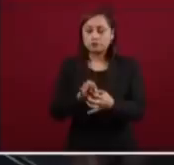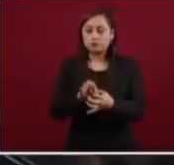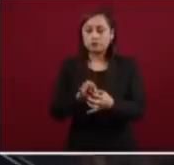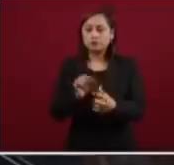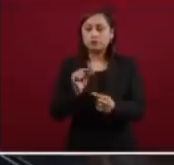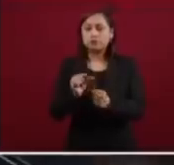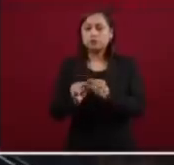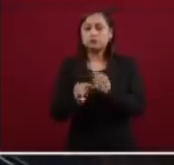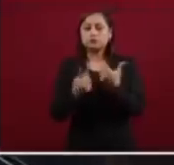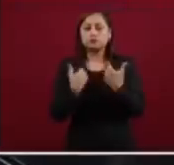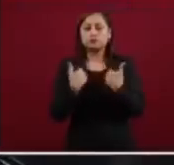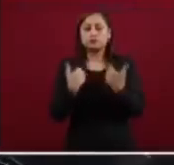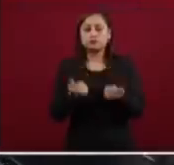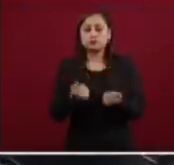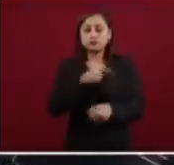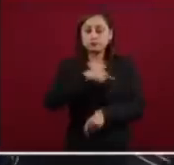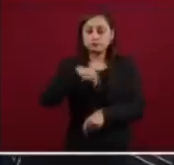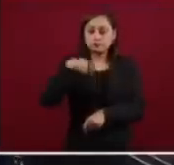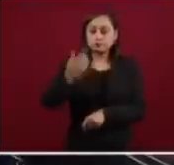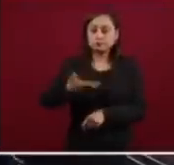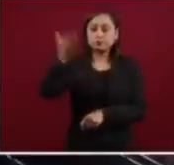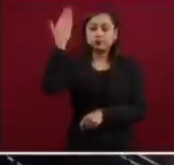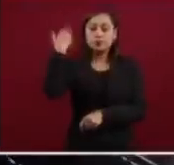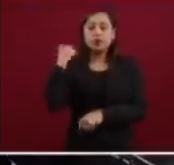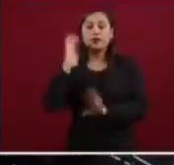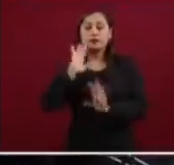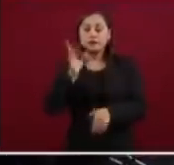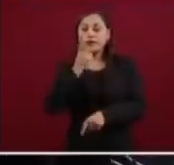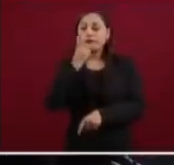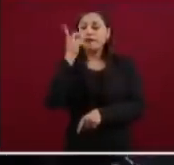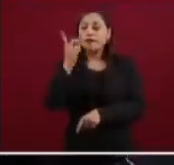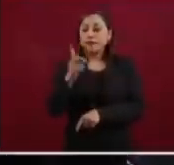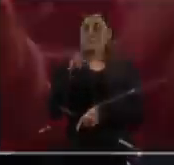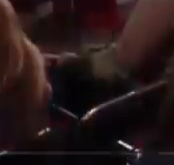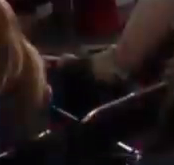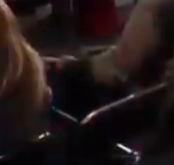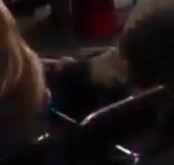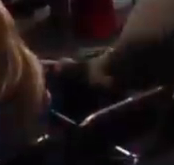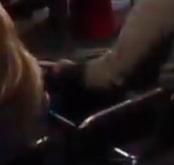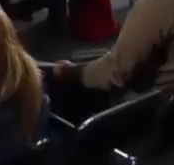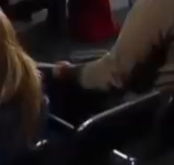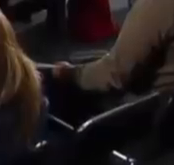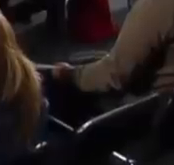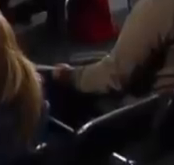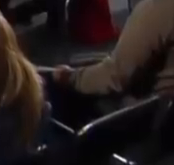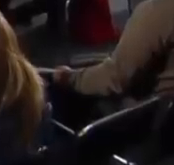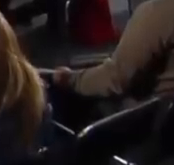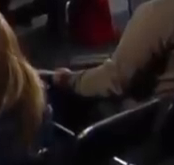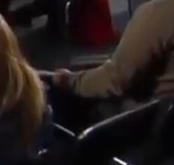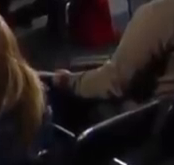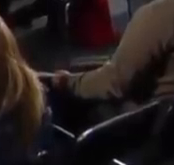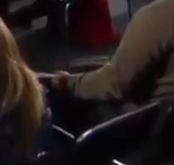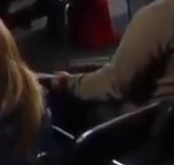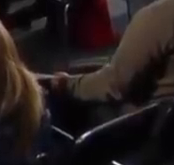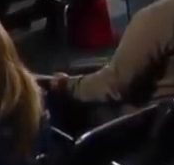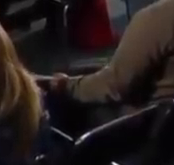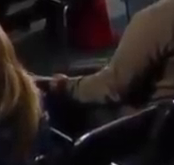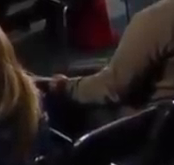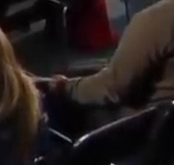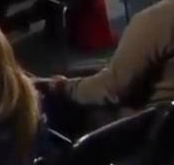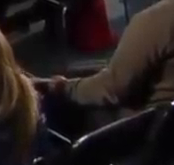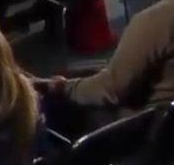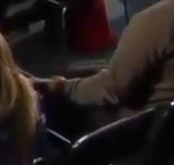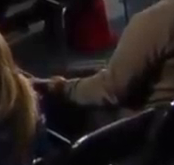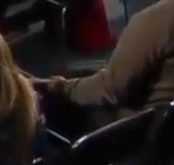y ya lo hemos dicho contratista que se vaya con el anticipo de una